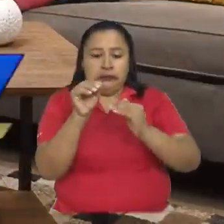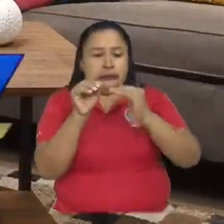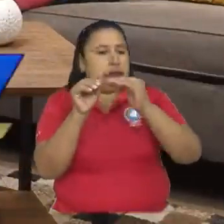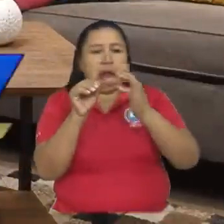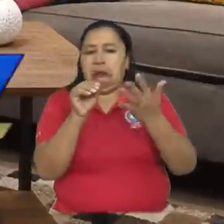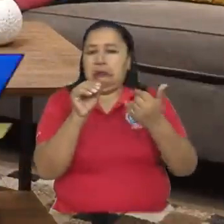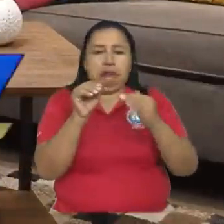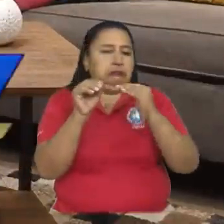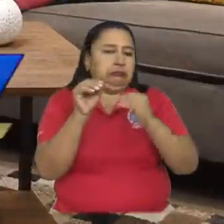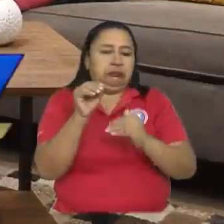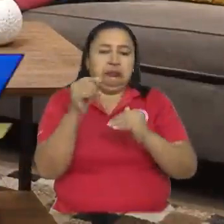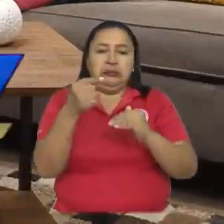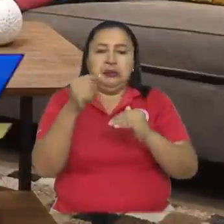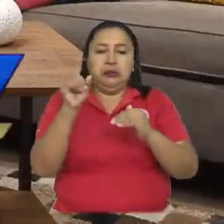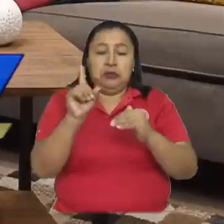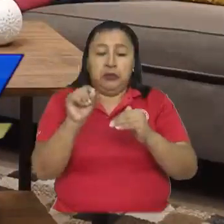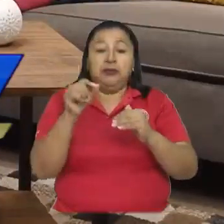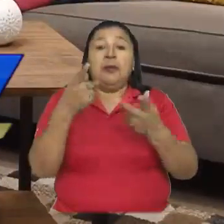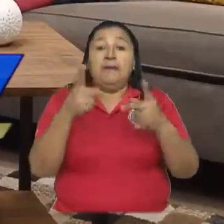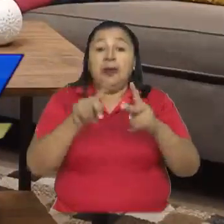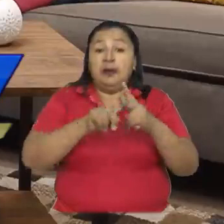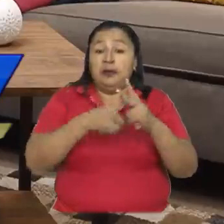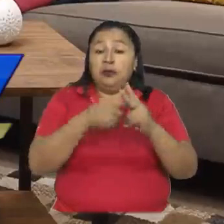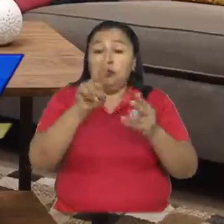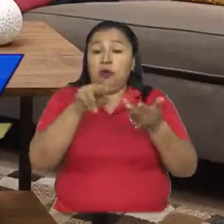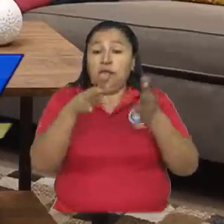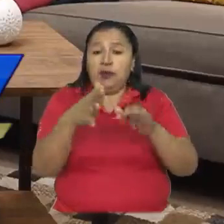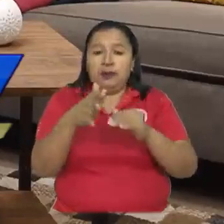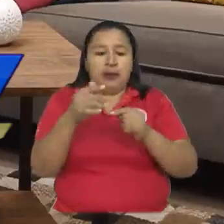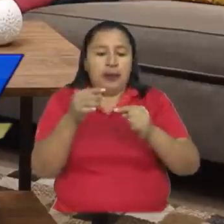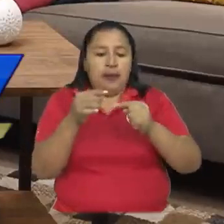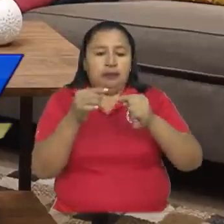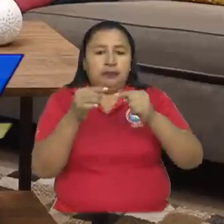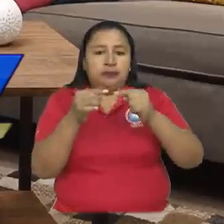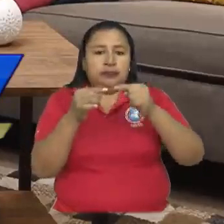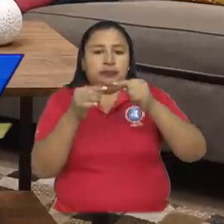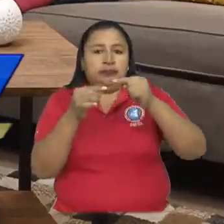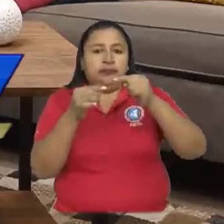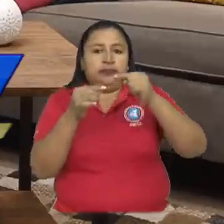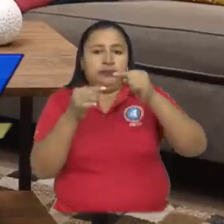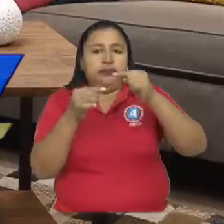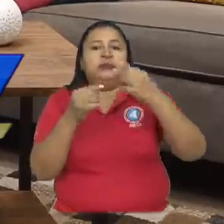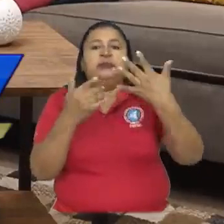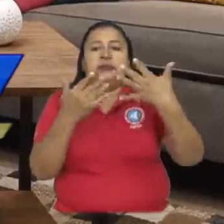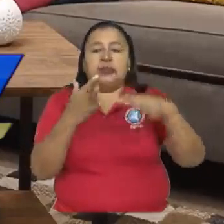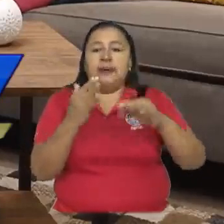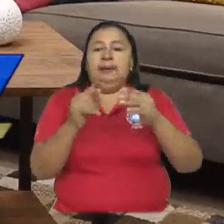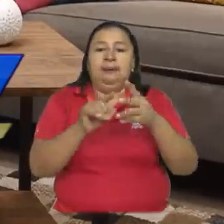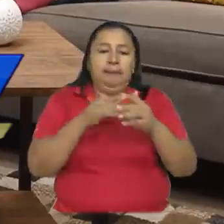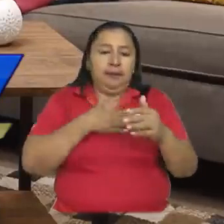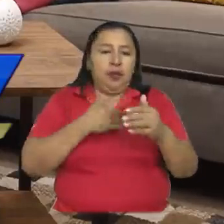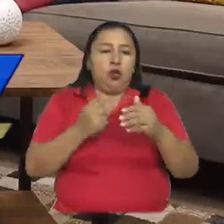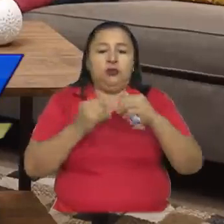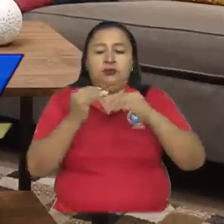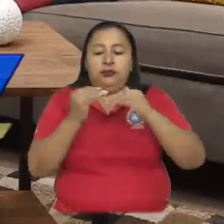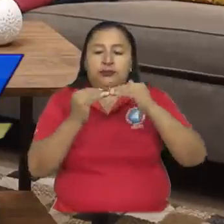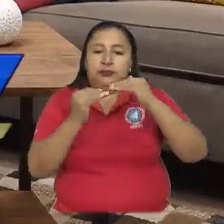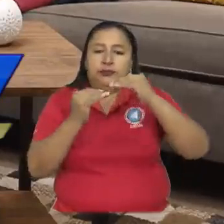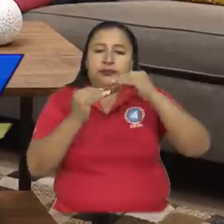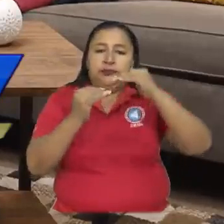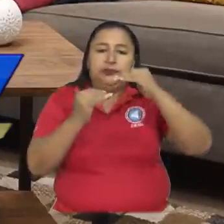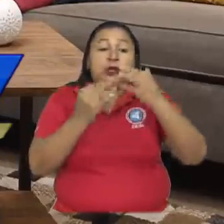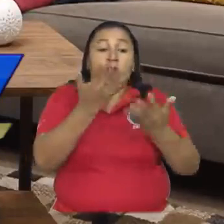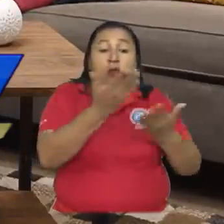Ya a partir de noviembre ya las cifras son positivas, es decir, ya hay un crecimiento en relación al